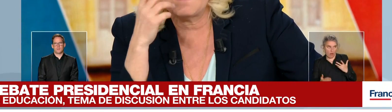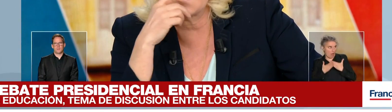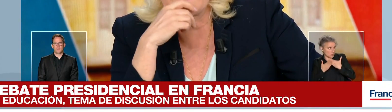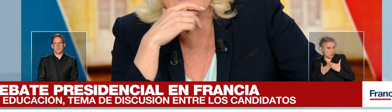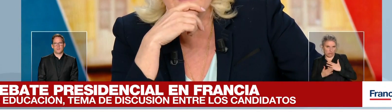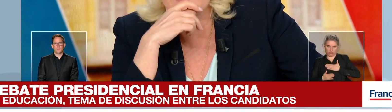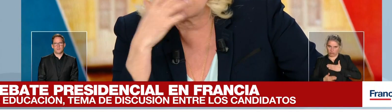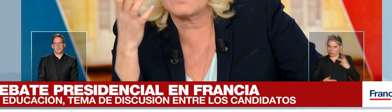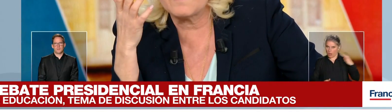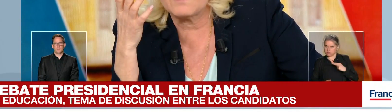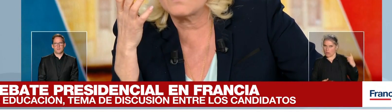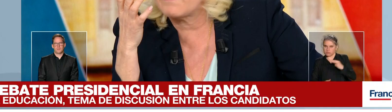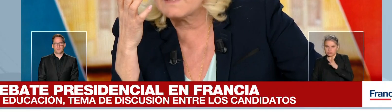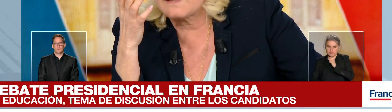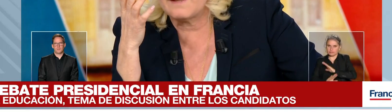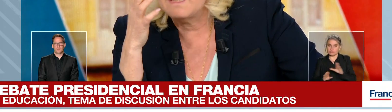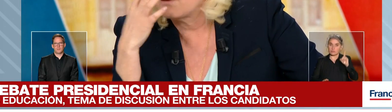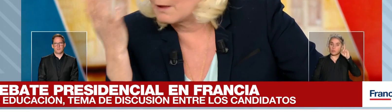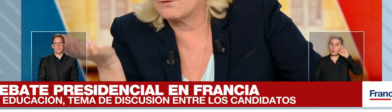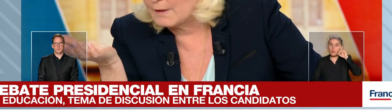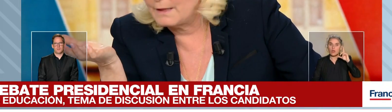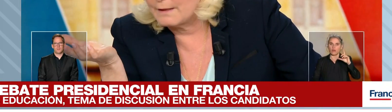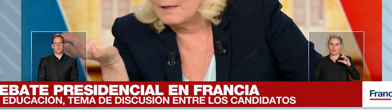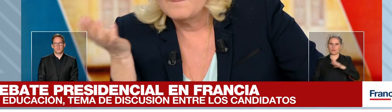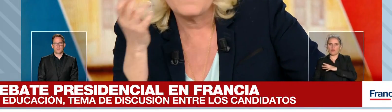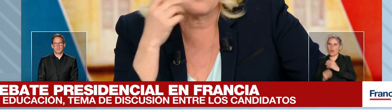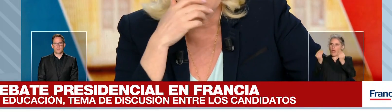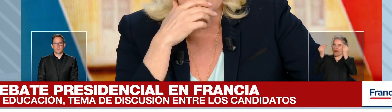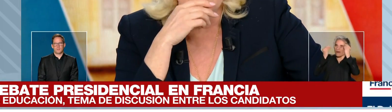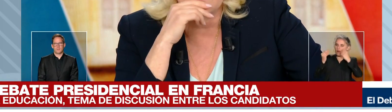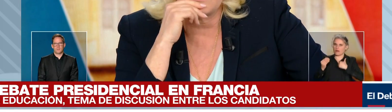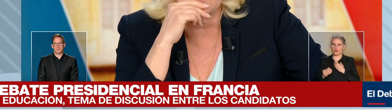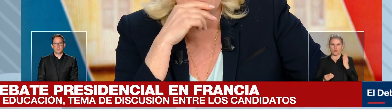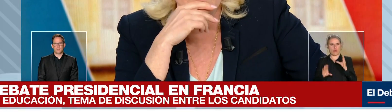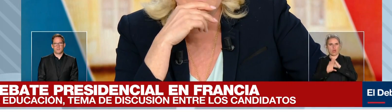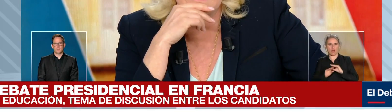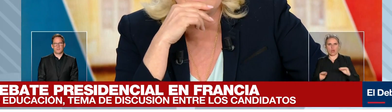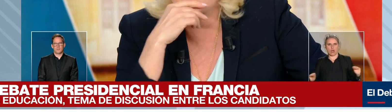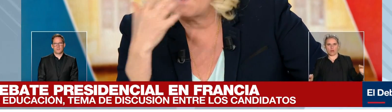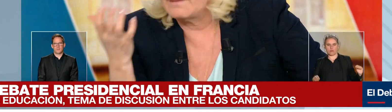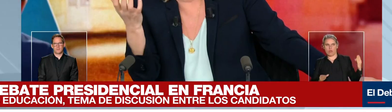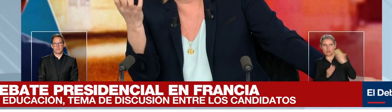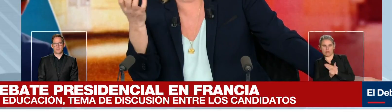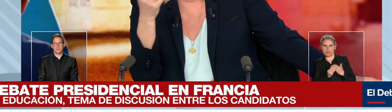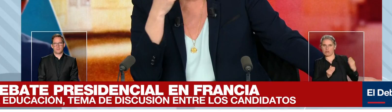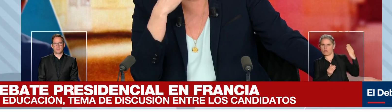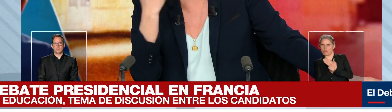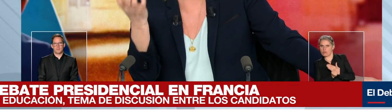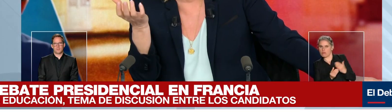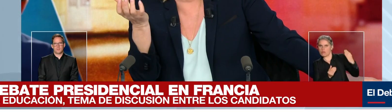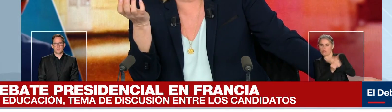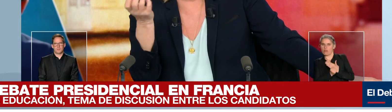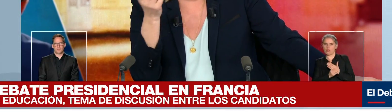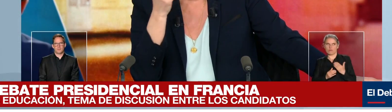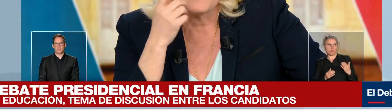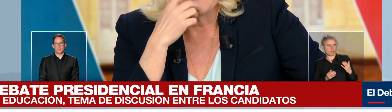el futuro de algunos alumnos que no logran trabajar, porque la transmisión del conocimiento debe hacerse en un ambiente tranquilo, debe hacerse